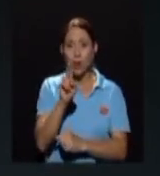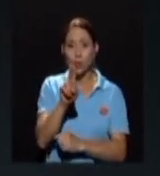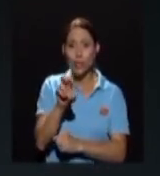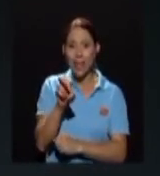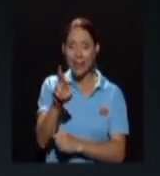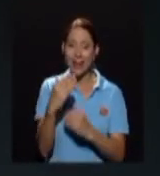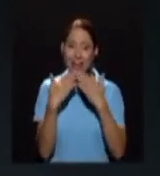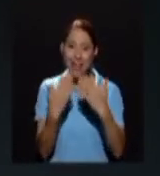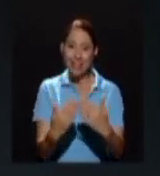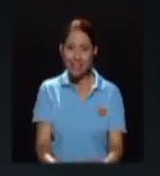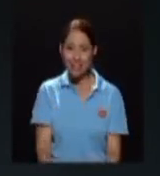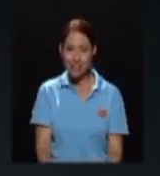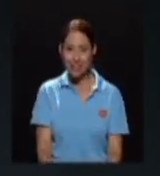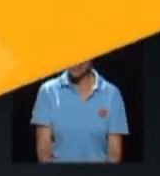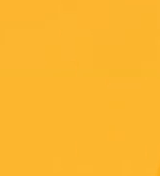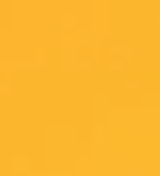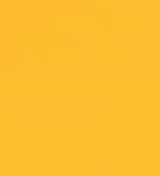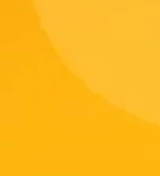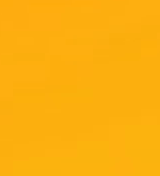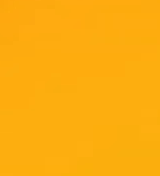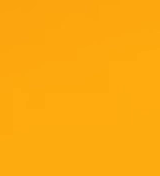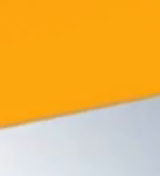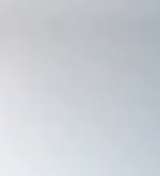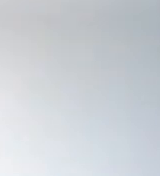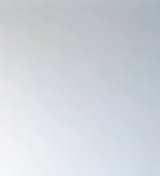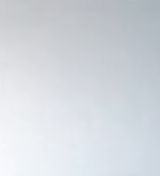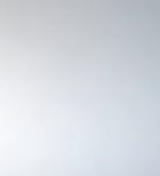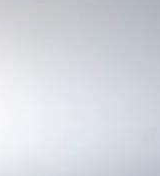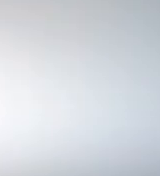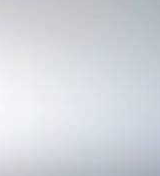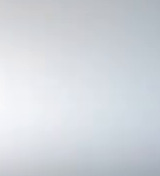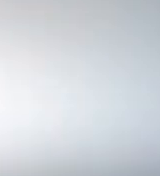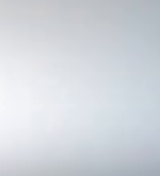Gracias. Encantado.